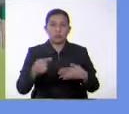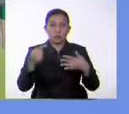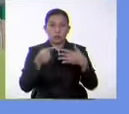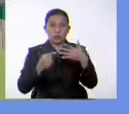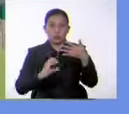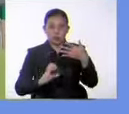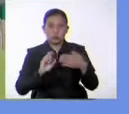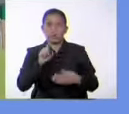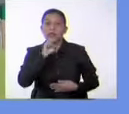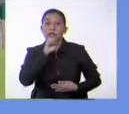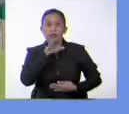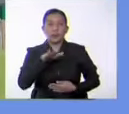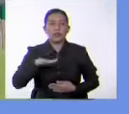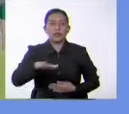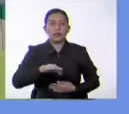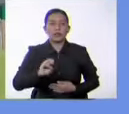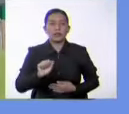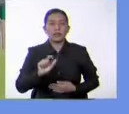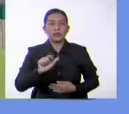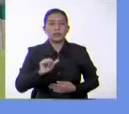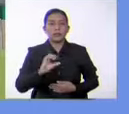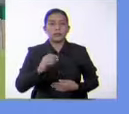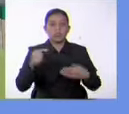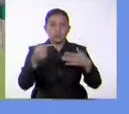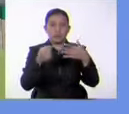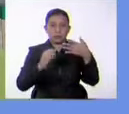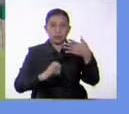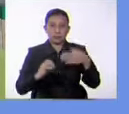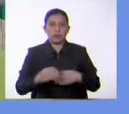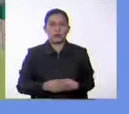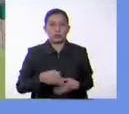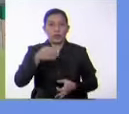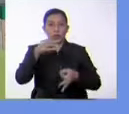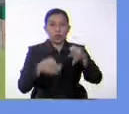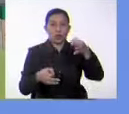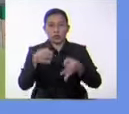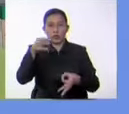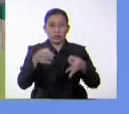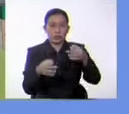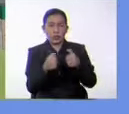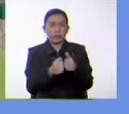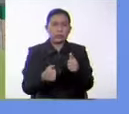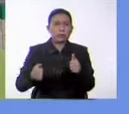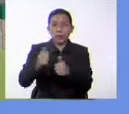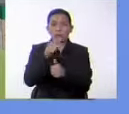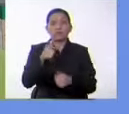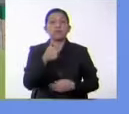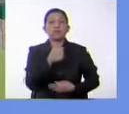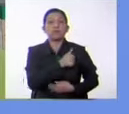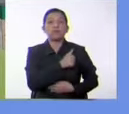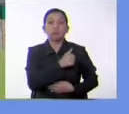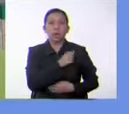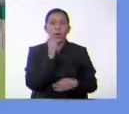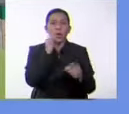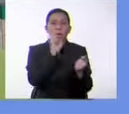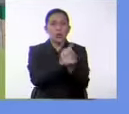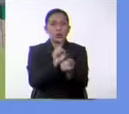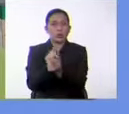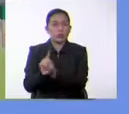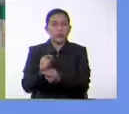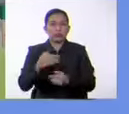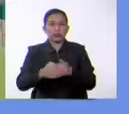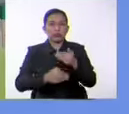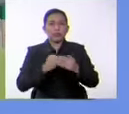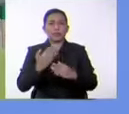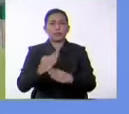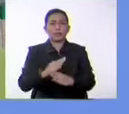de lo Constitucional y a la Corte Suprema de Justicia como aquella que tiene que velar por conocer los procesos de amparo.